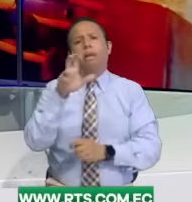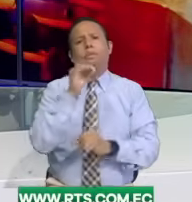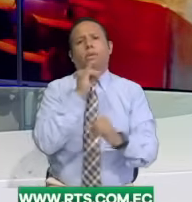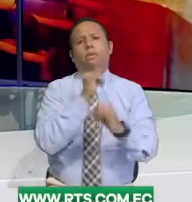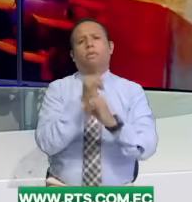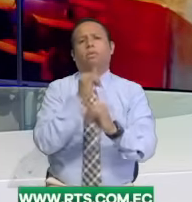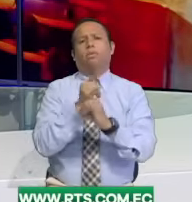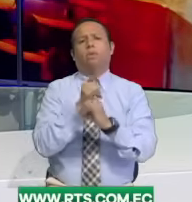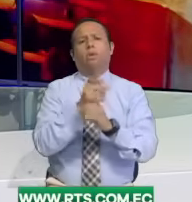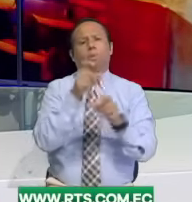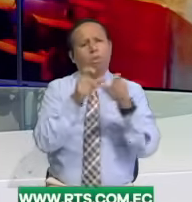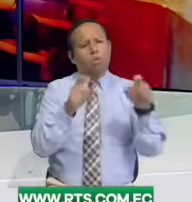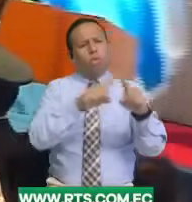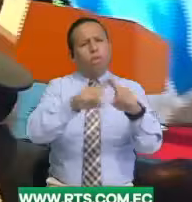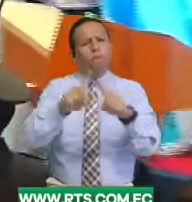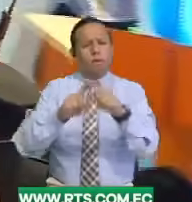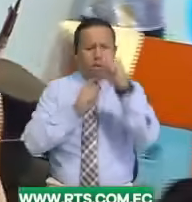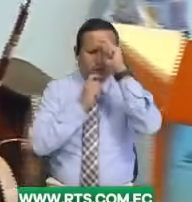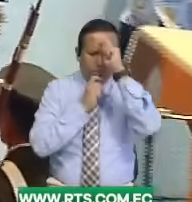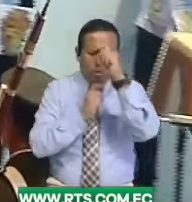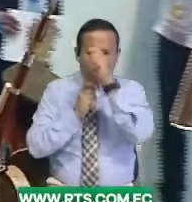ciudad.